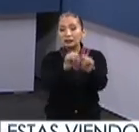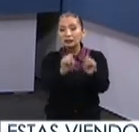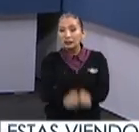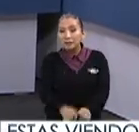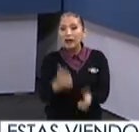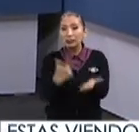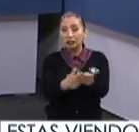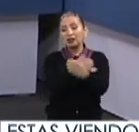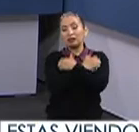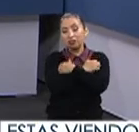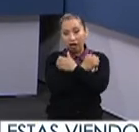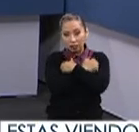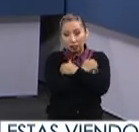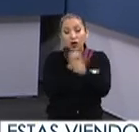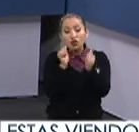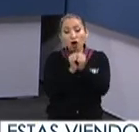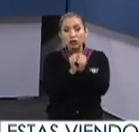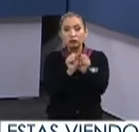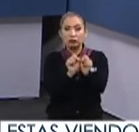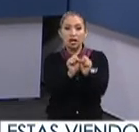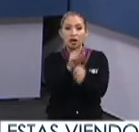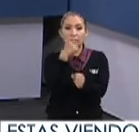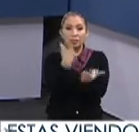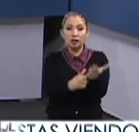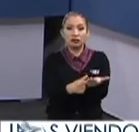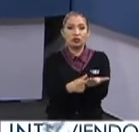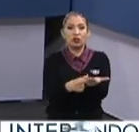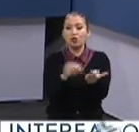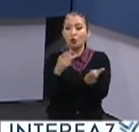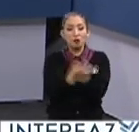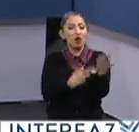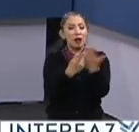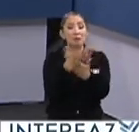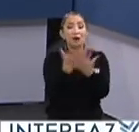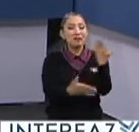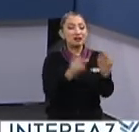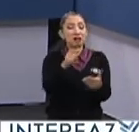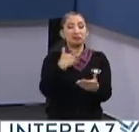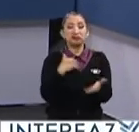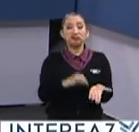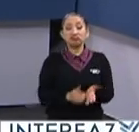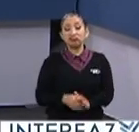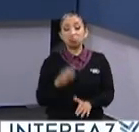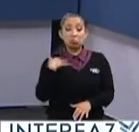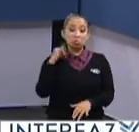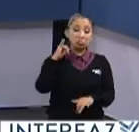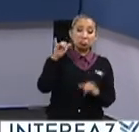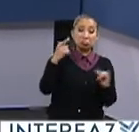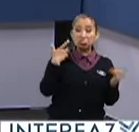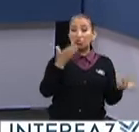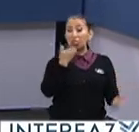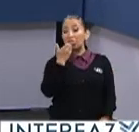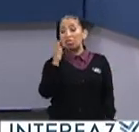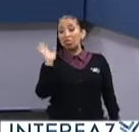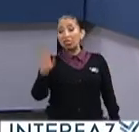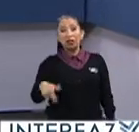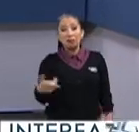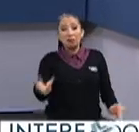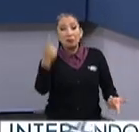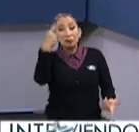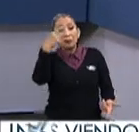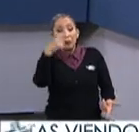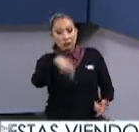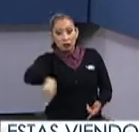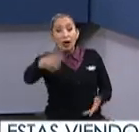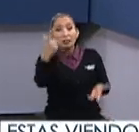sistemas educativos a partir de las aulas, no de programas que a veces resultan un tanto lejanos de la cotidianeidad, sino que ahí